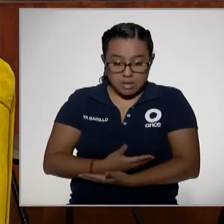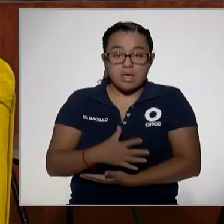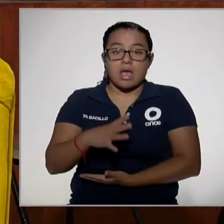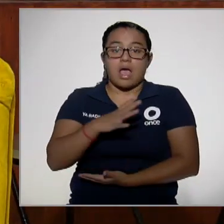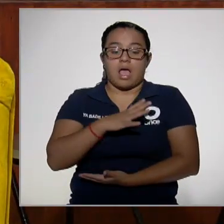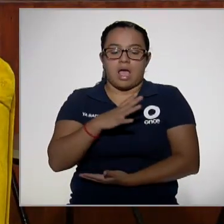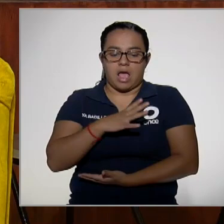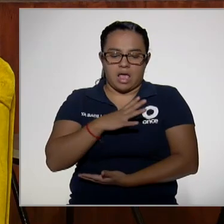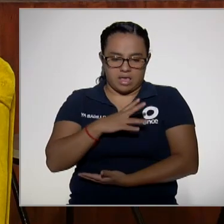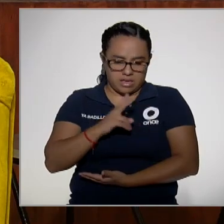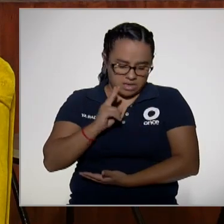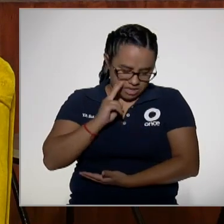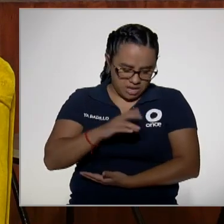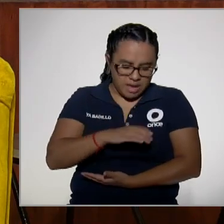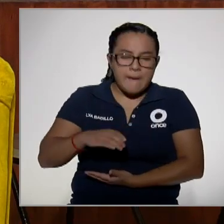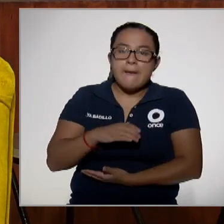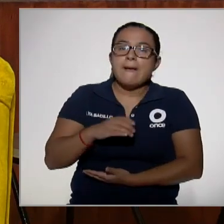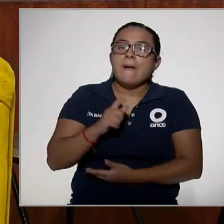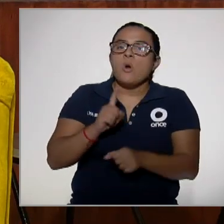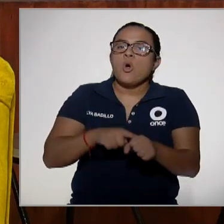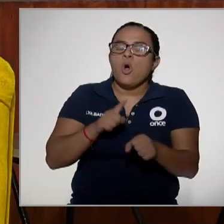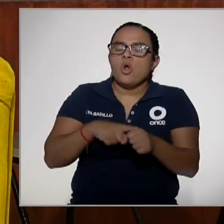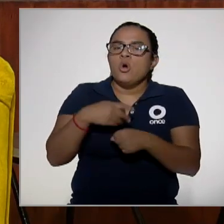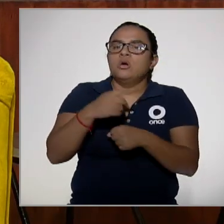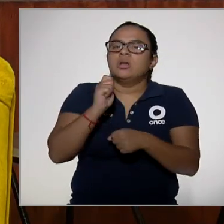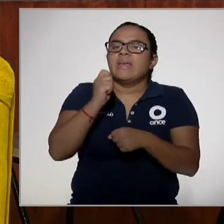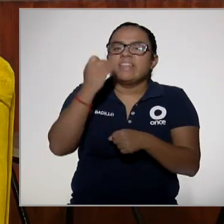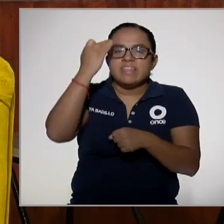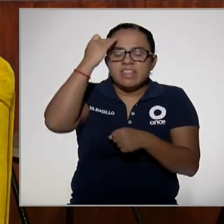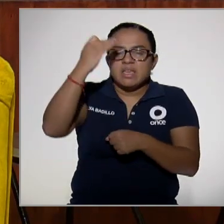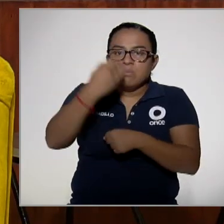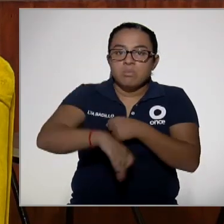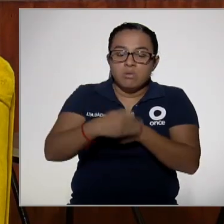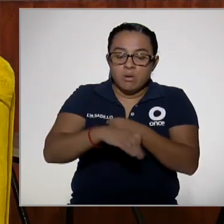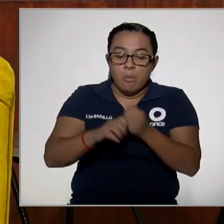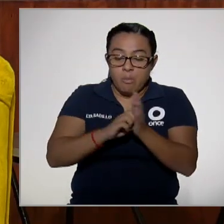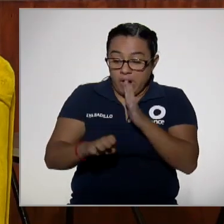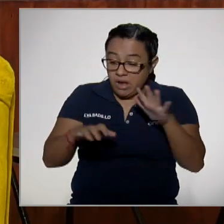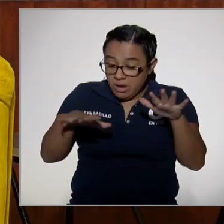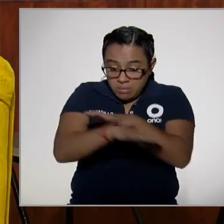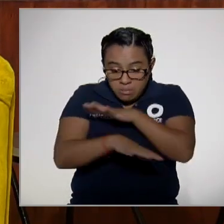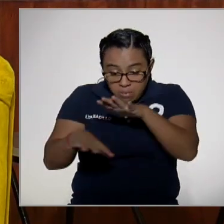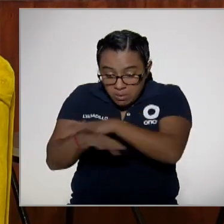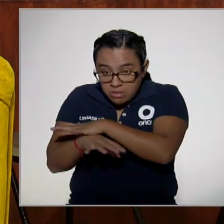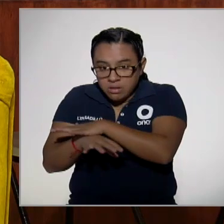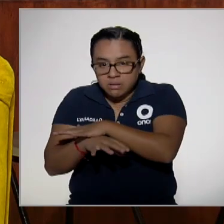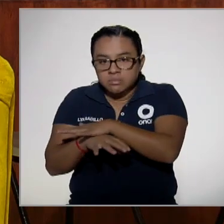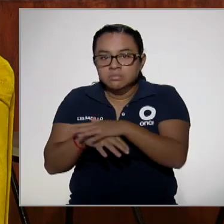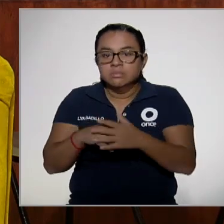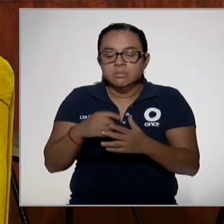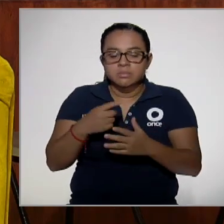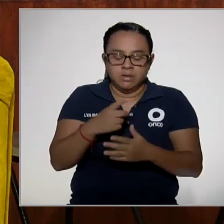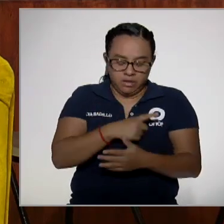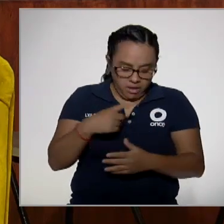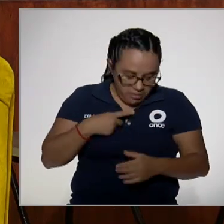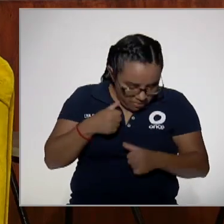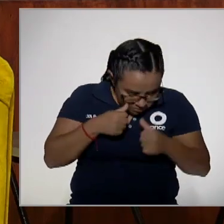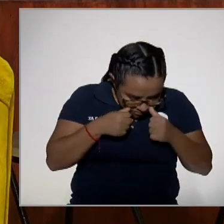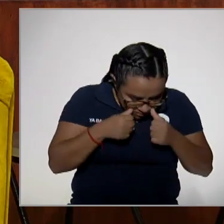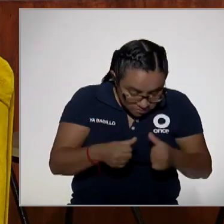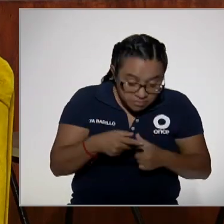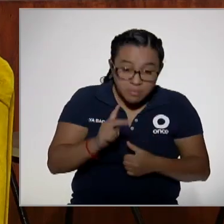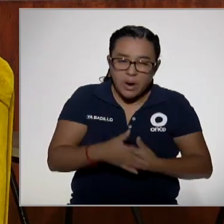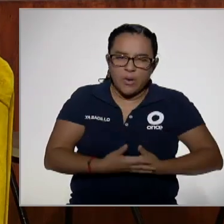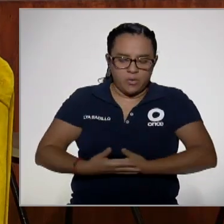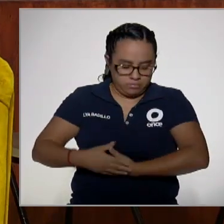este tinte transitorio que debemos de vigilar que no incrementen las bilirrubina xa cierto punto para intervenir pero si tu